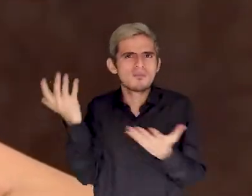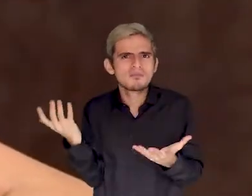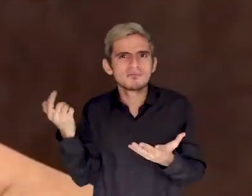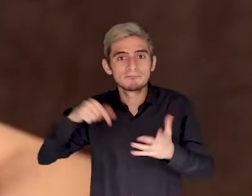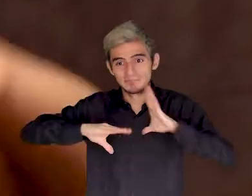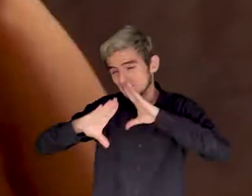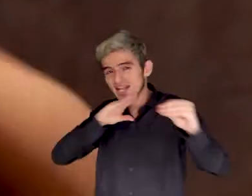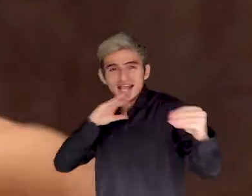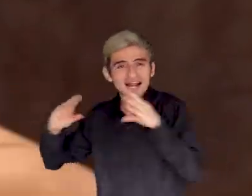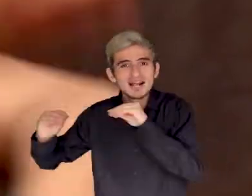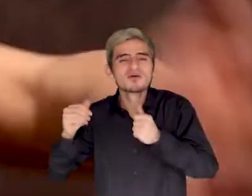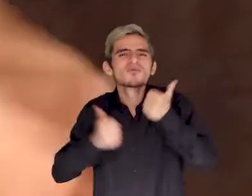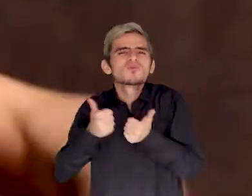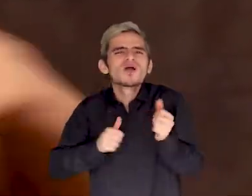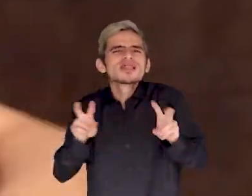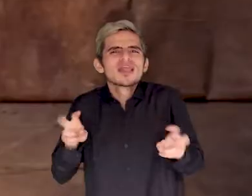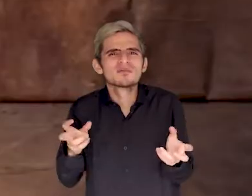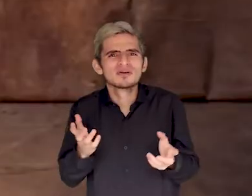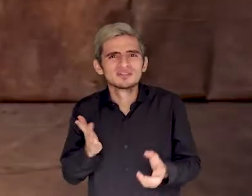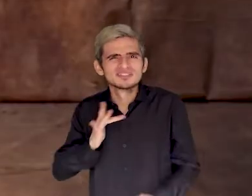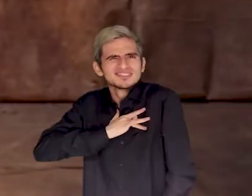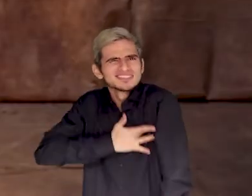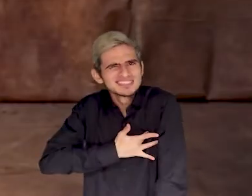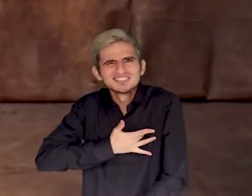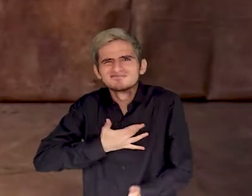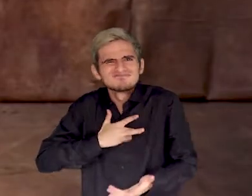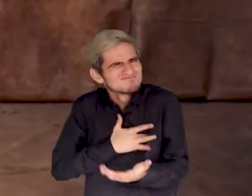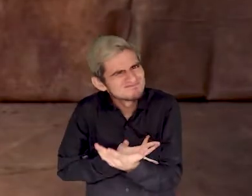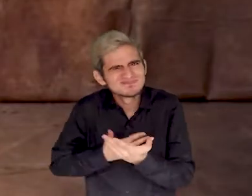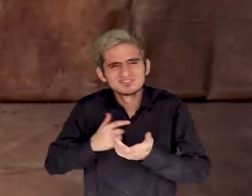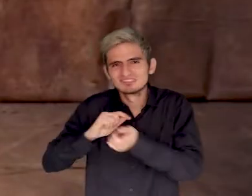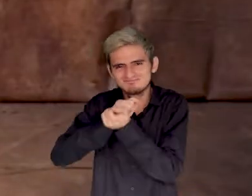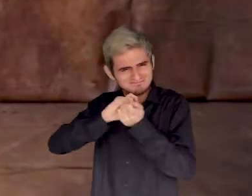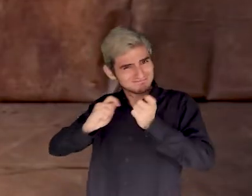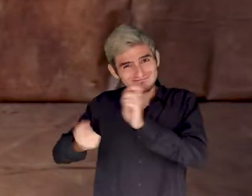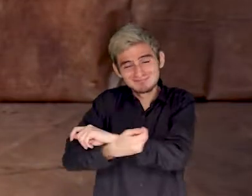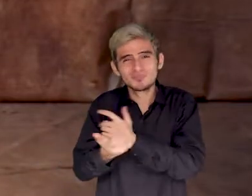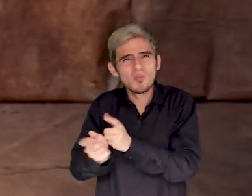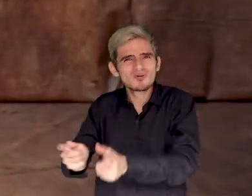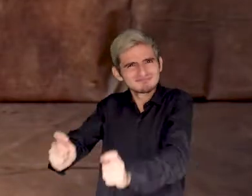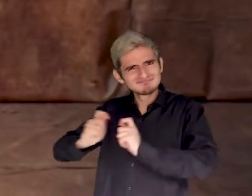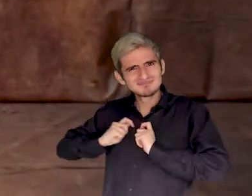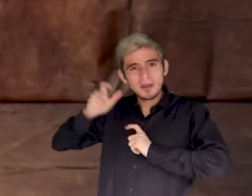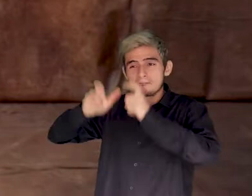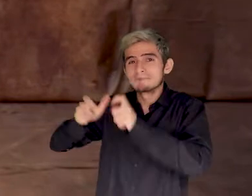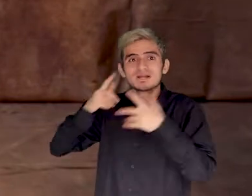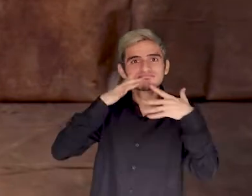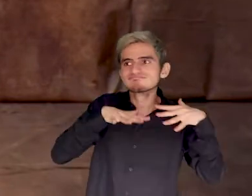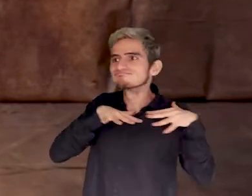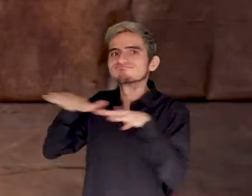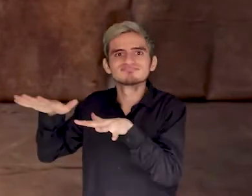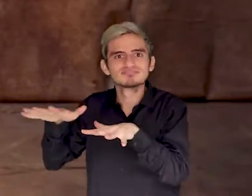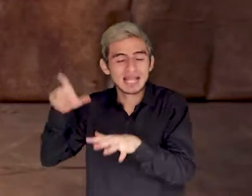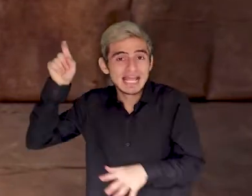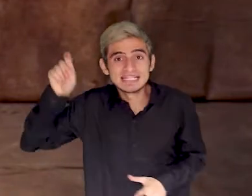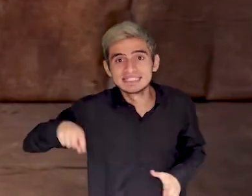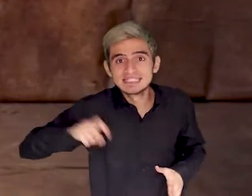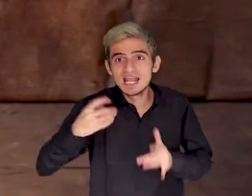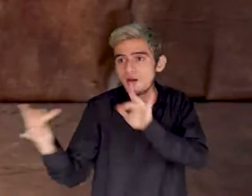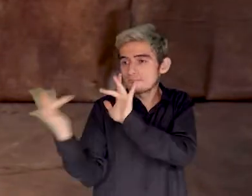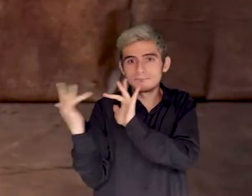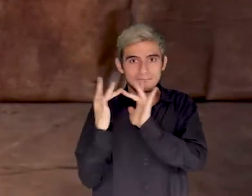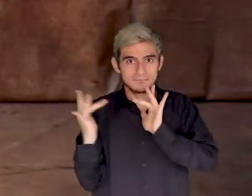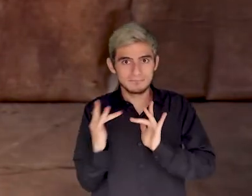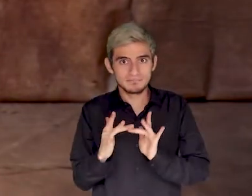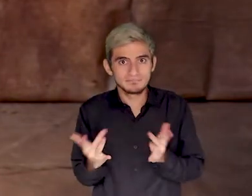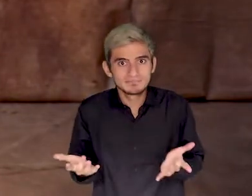estamos hablando de lo que nos duele y lo que nos ha transformado, que por eso el espectador lo necesitamos aquí, que